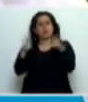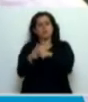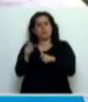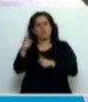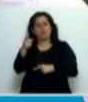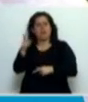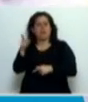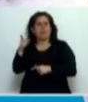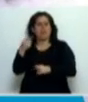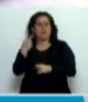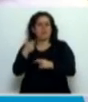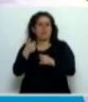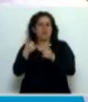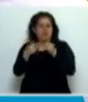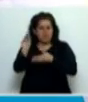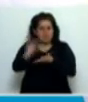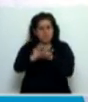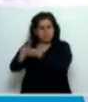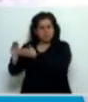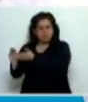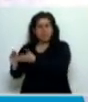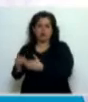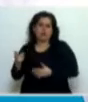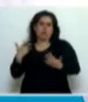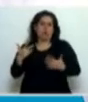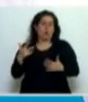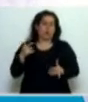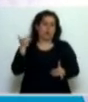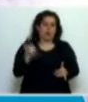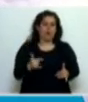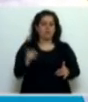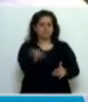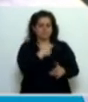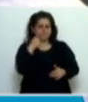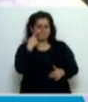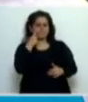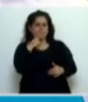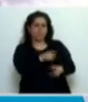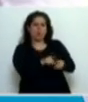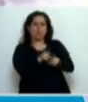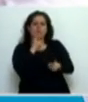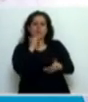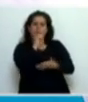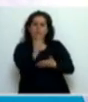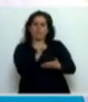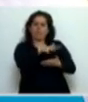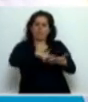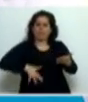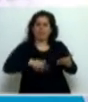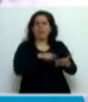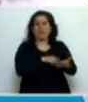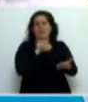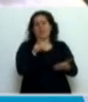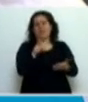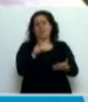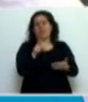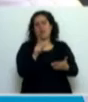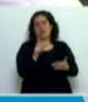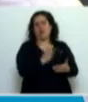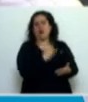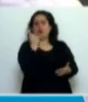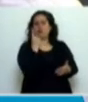de Inversiones y hemos visto hoy claramente a través del informe dado por la